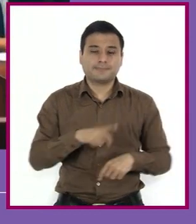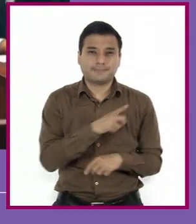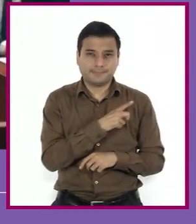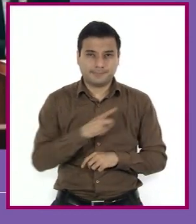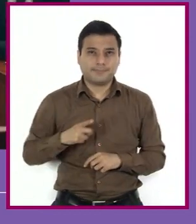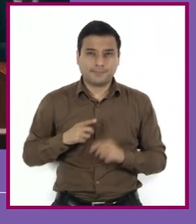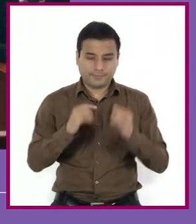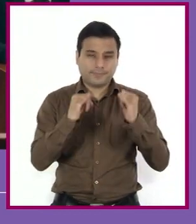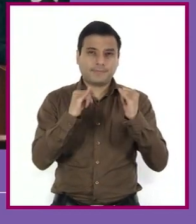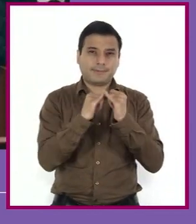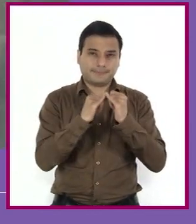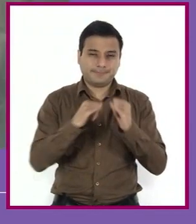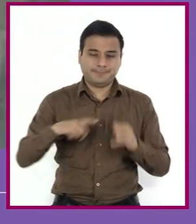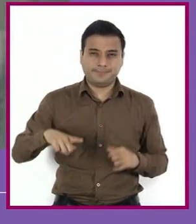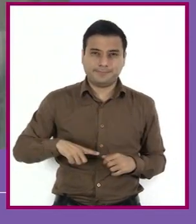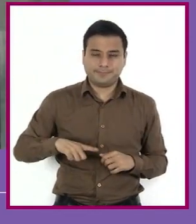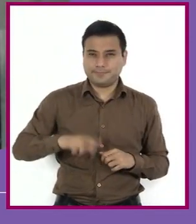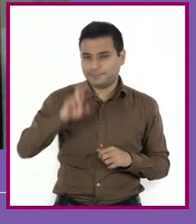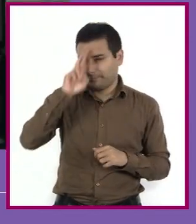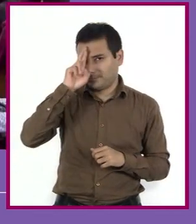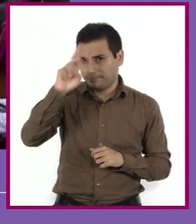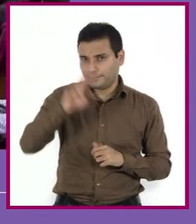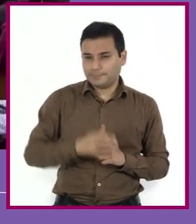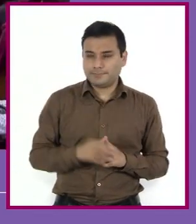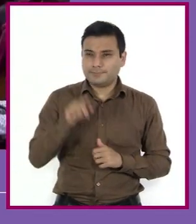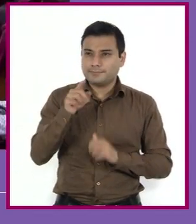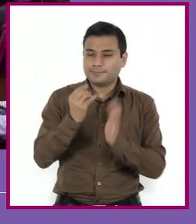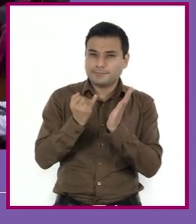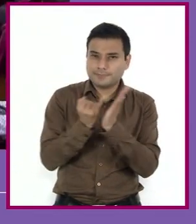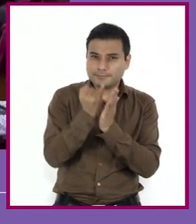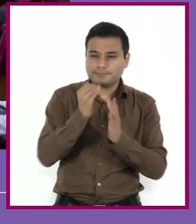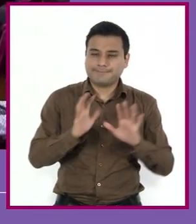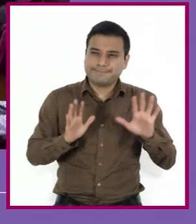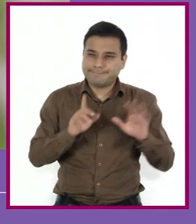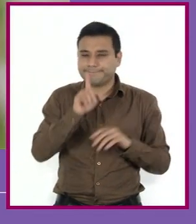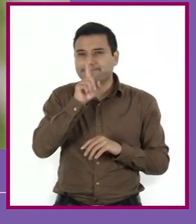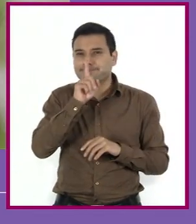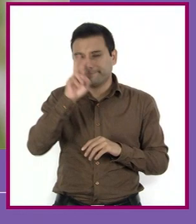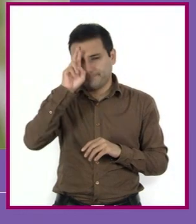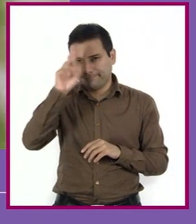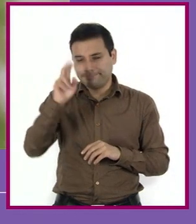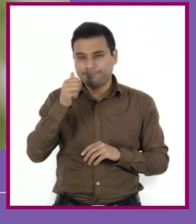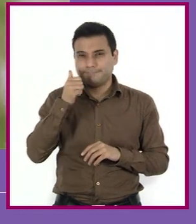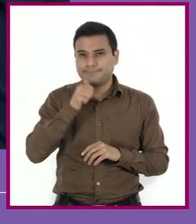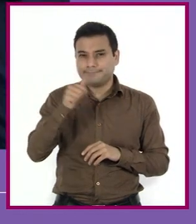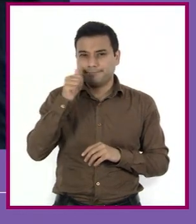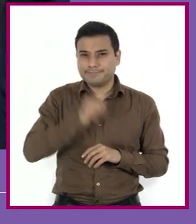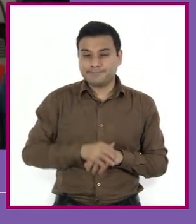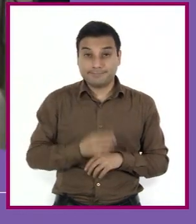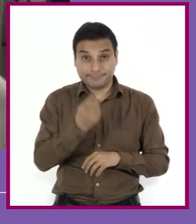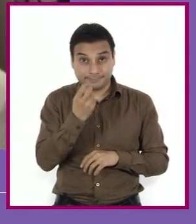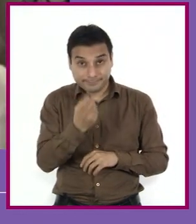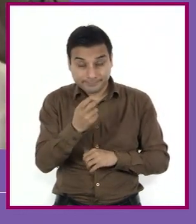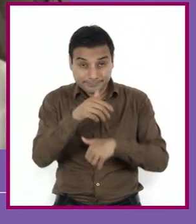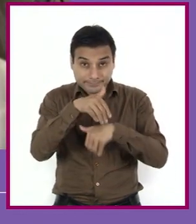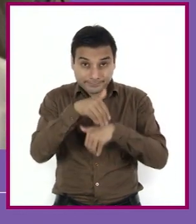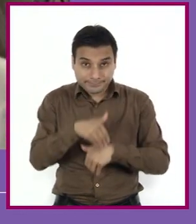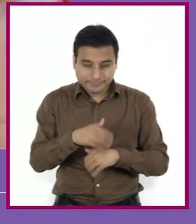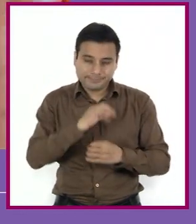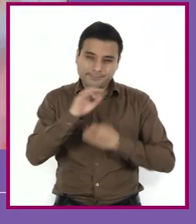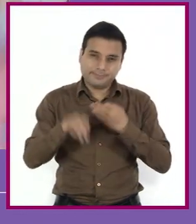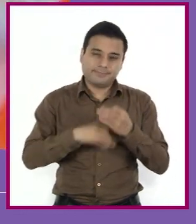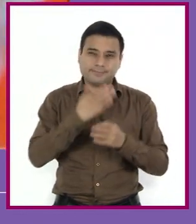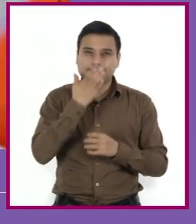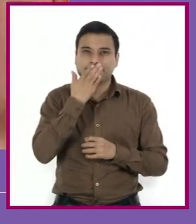las instituciones públicas, sus decisiones y las resoluciones que emiten. Cuando esto ocurre, se alcanza el bienestar